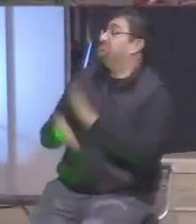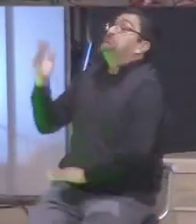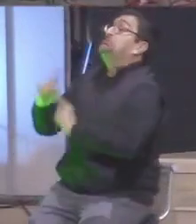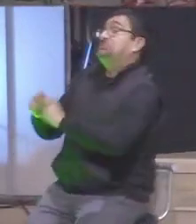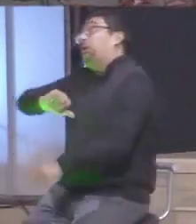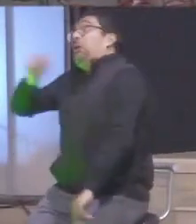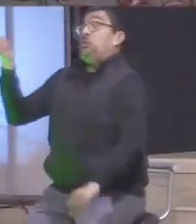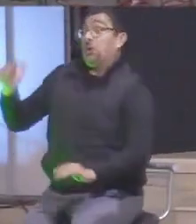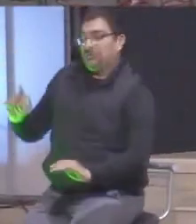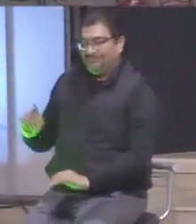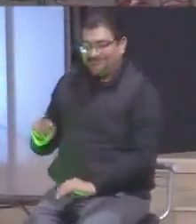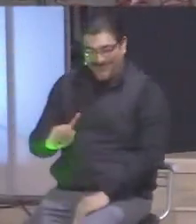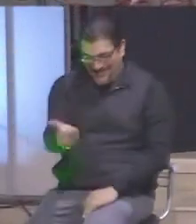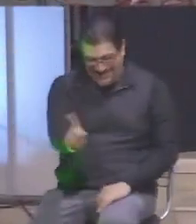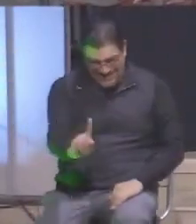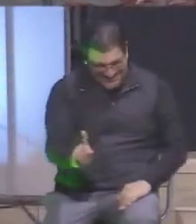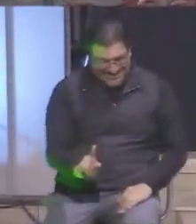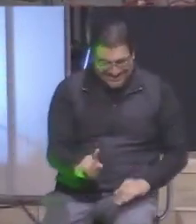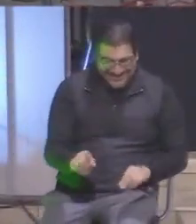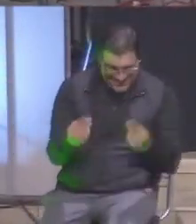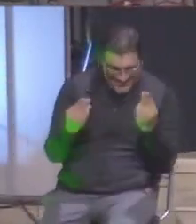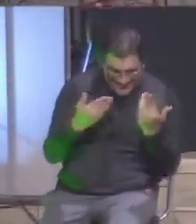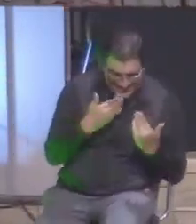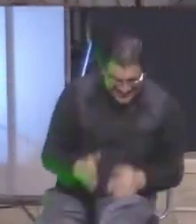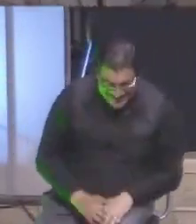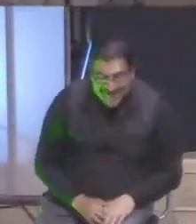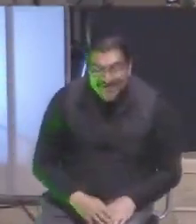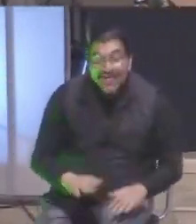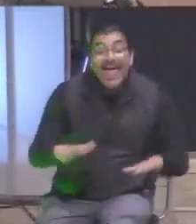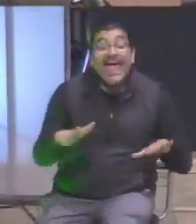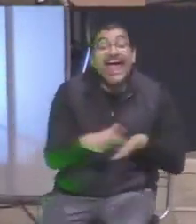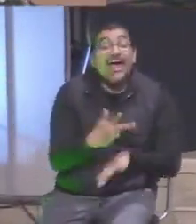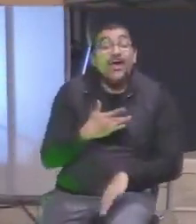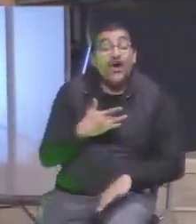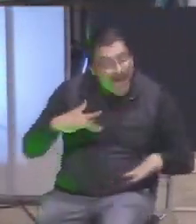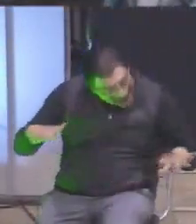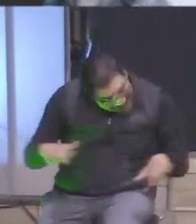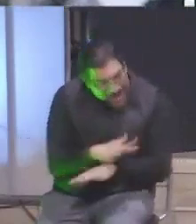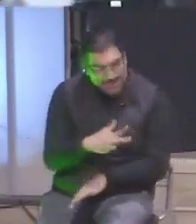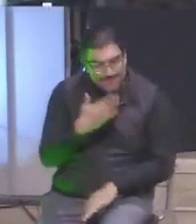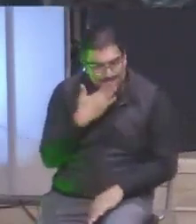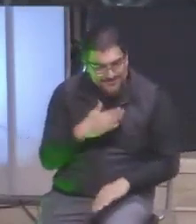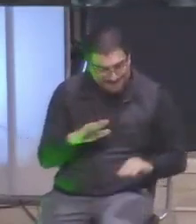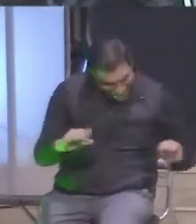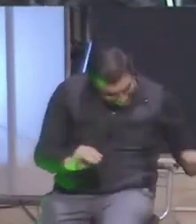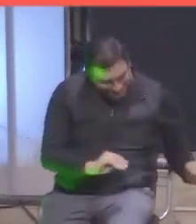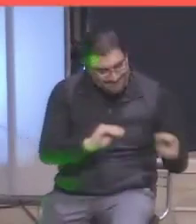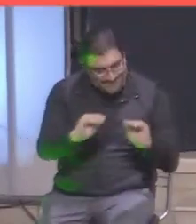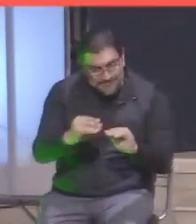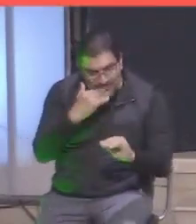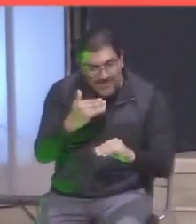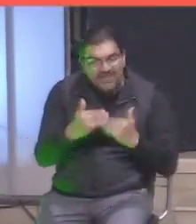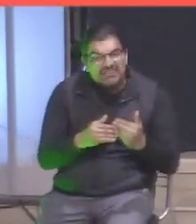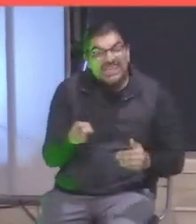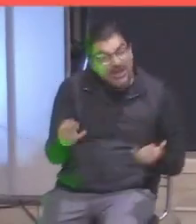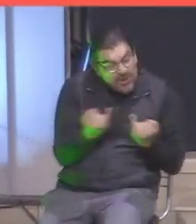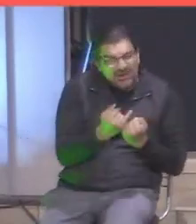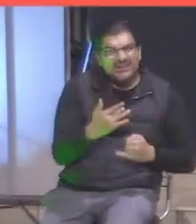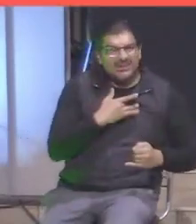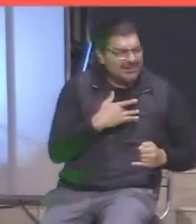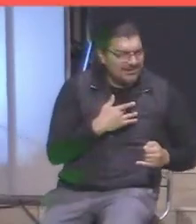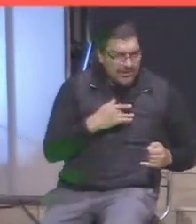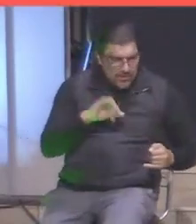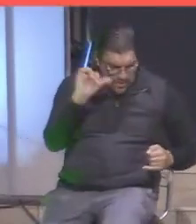iglesia punto número dos mira lo que dice el versículo 2 Segunda de Reyes capítulo 6 verso 2 dice vamos ahora